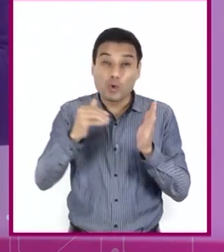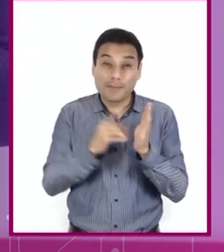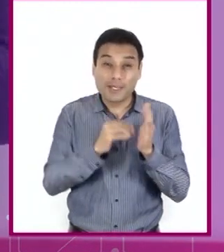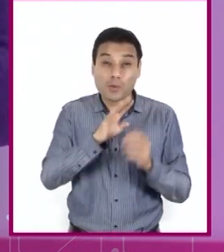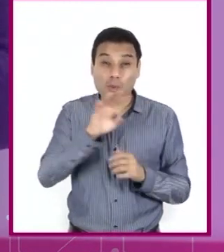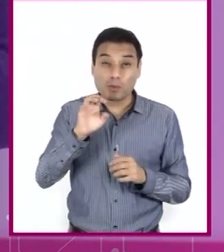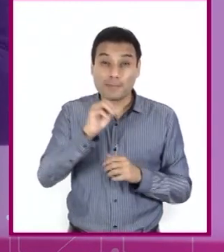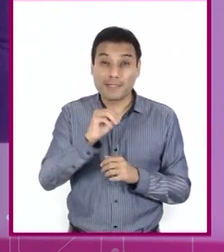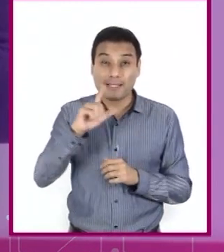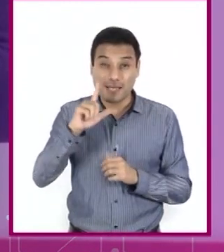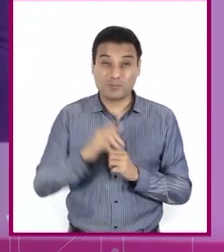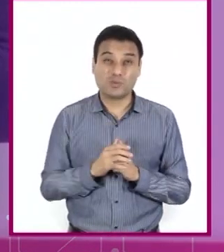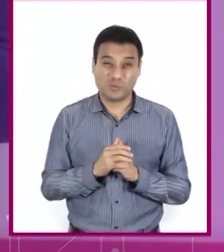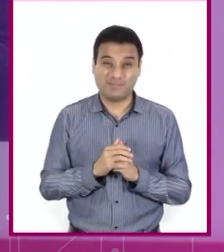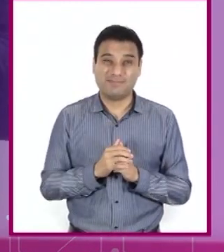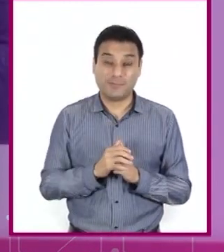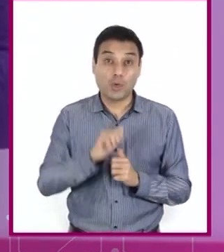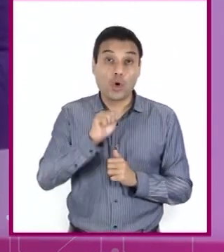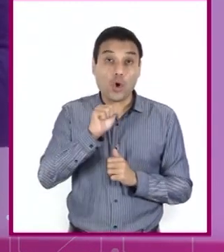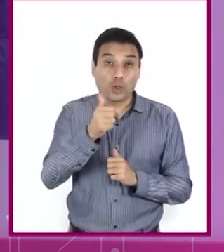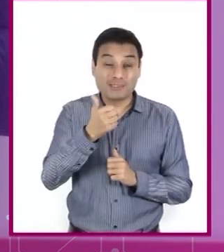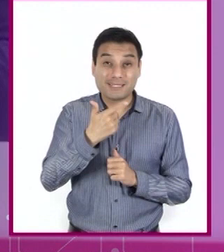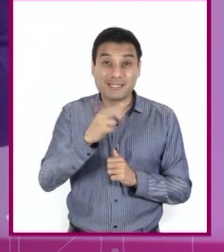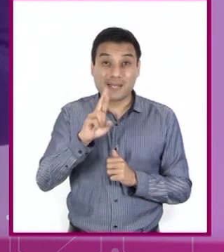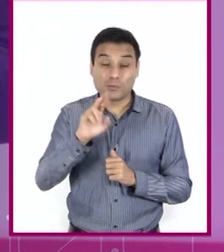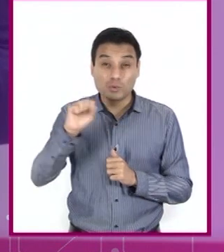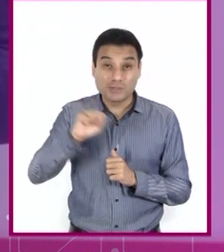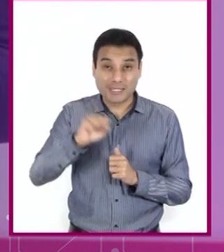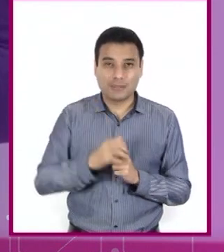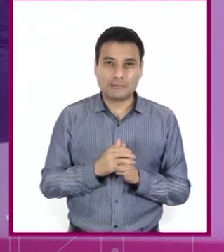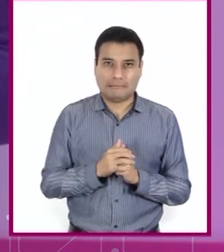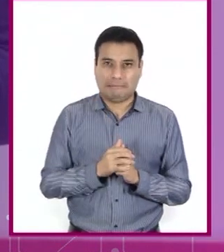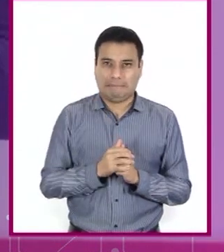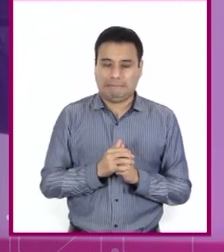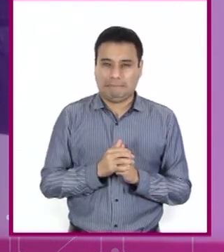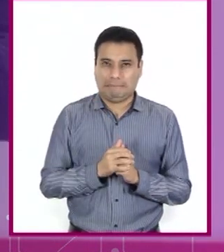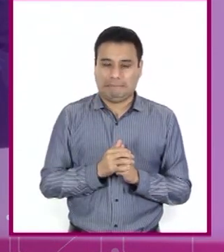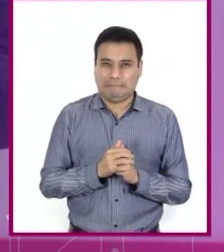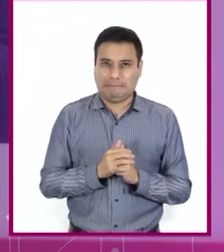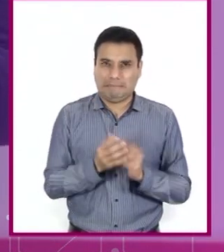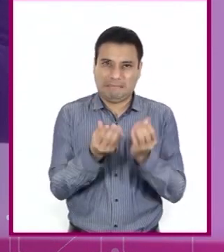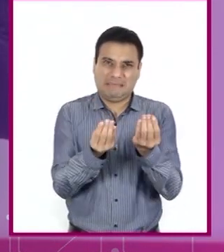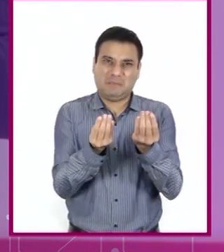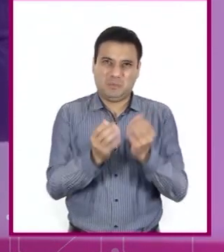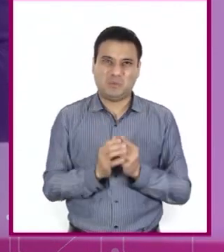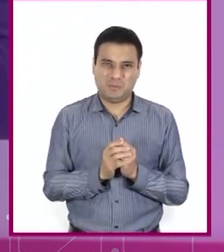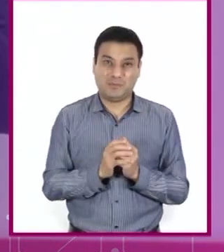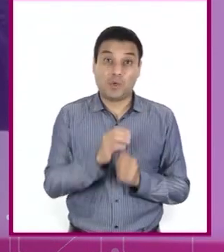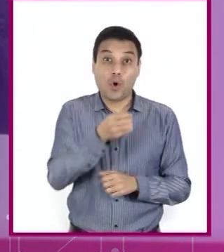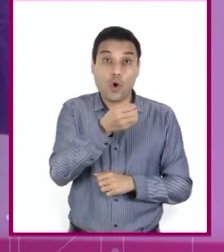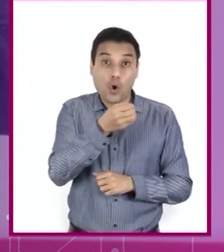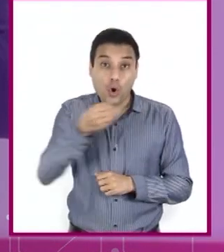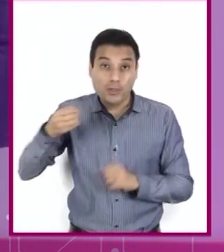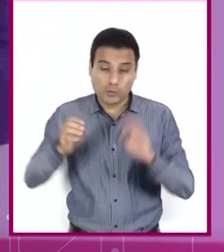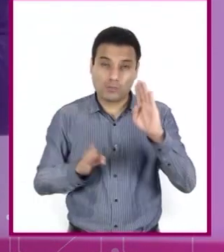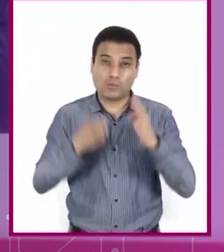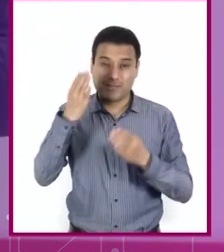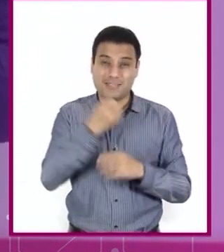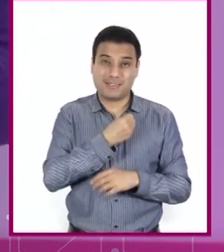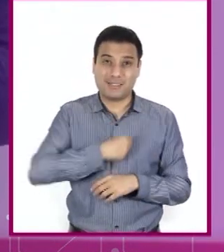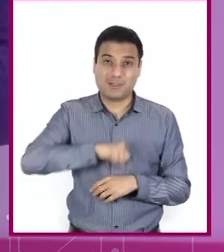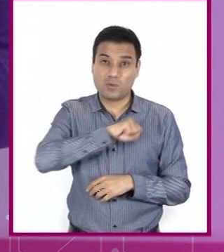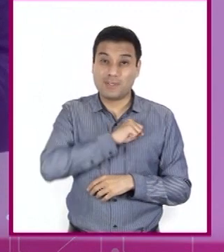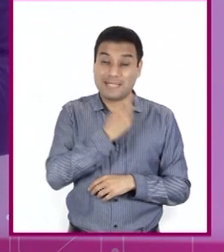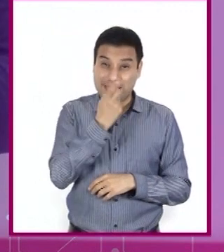sodio, 11 gramos de sal, es decir, más del doble recomendado por la Organización Mundial de la Salud, OMS,